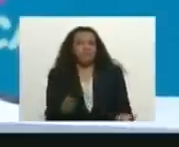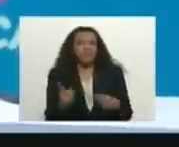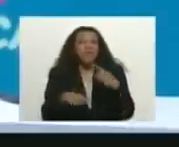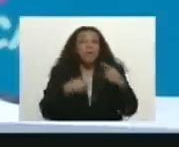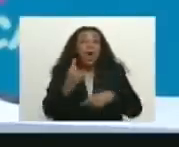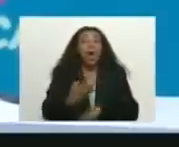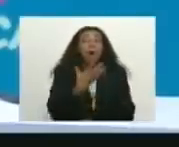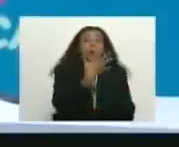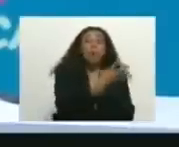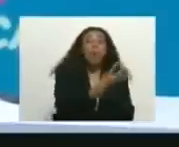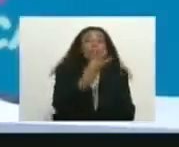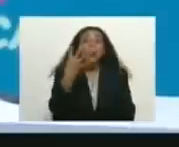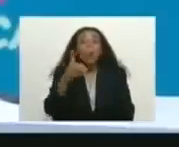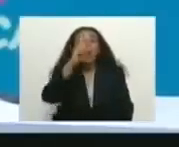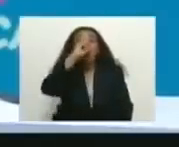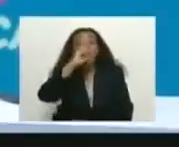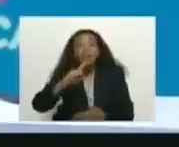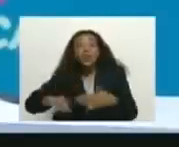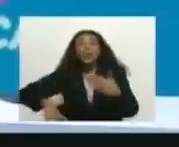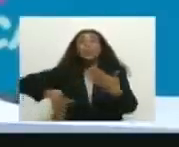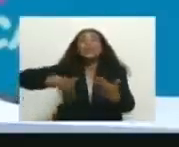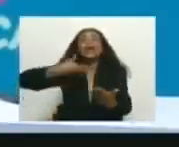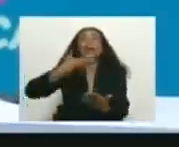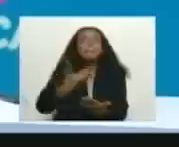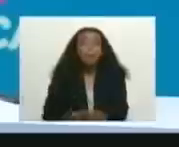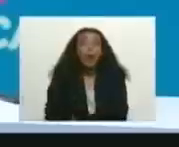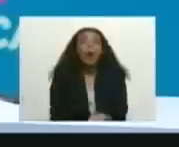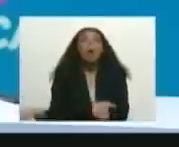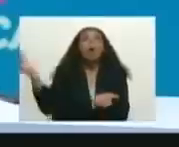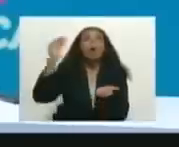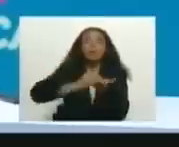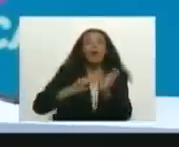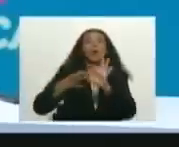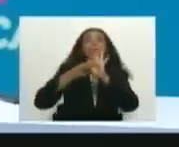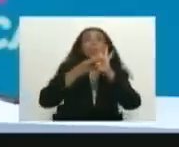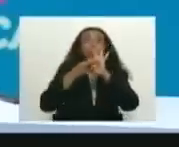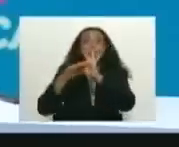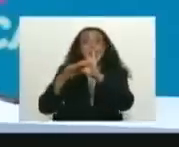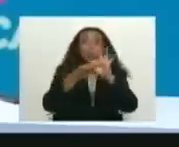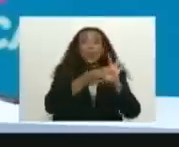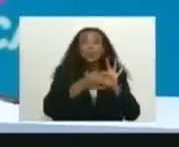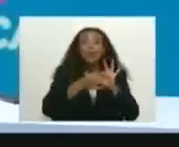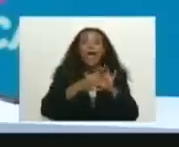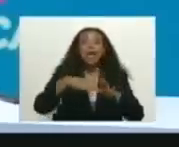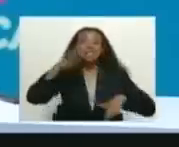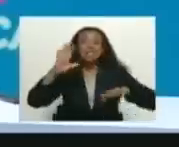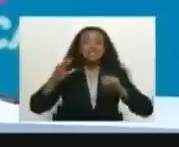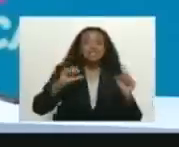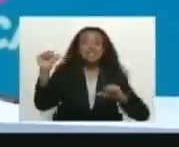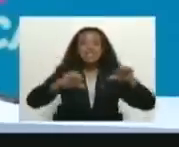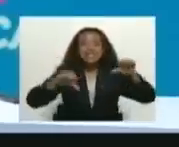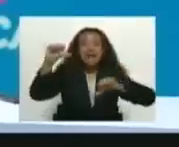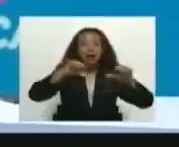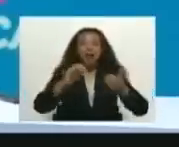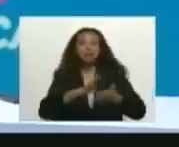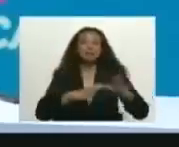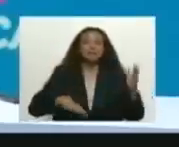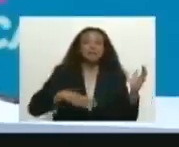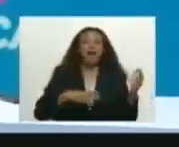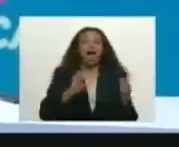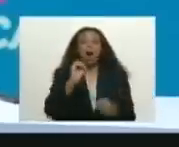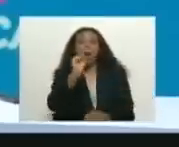de 44 años se volvieron a unir la Dimensión Latina y Oscar de